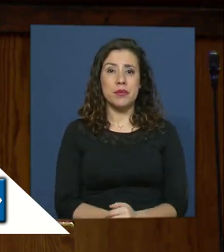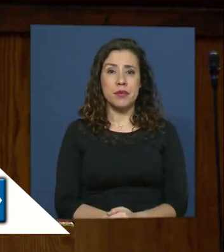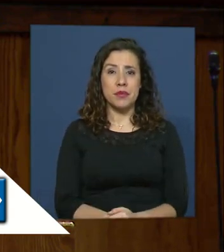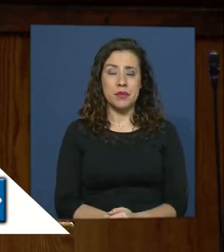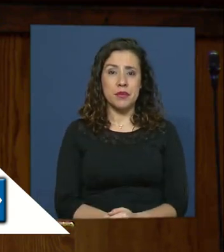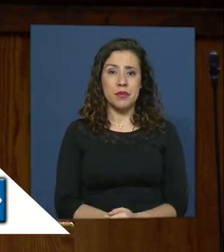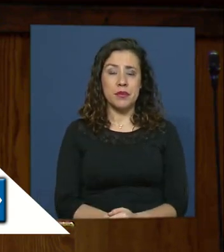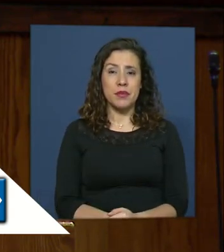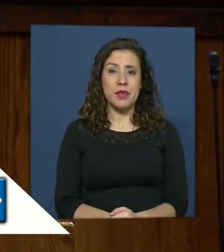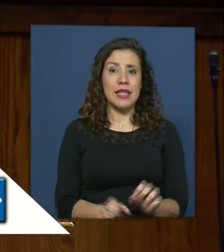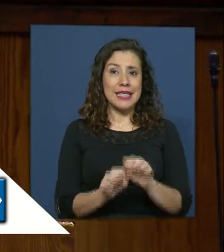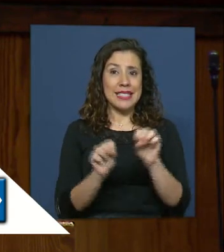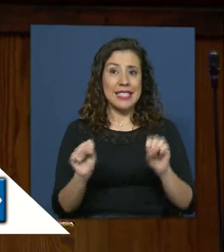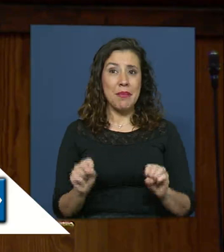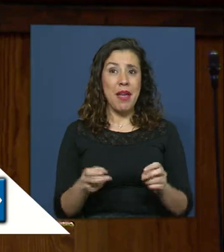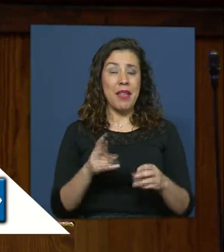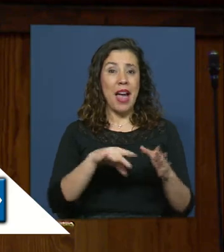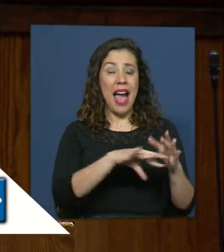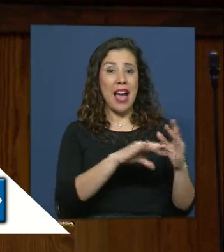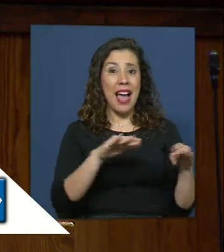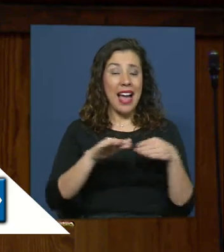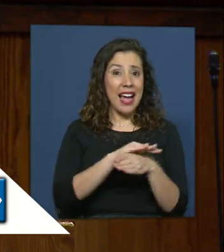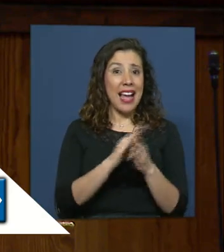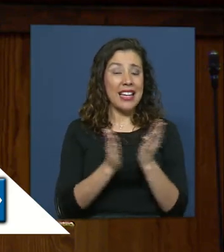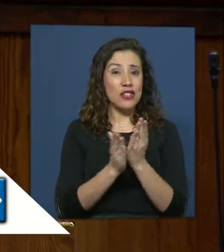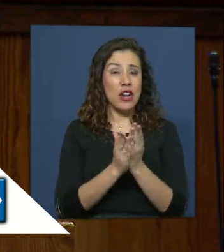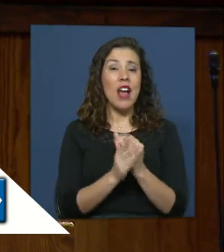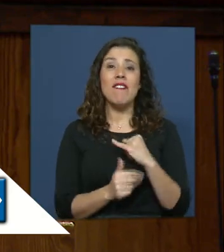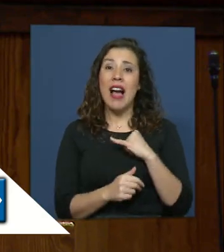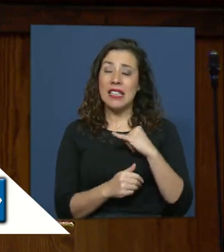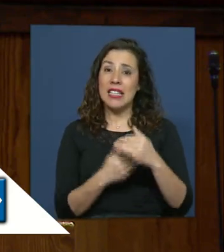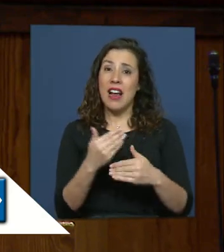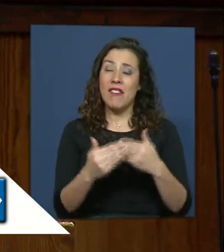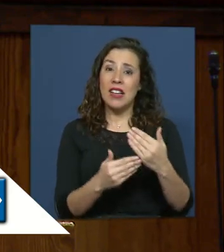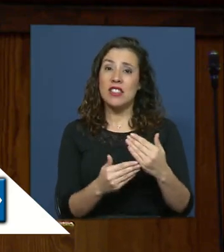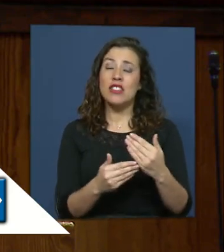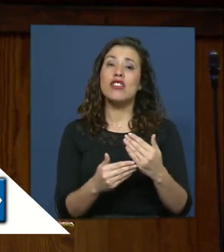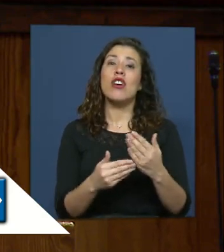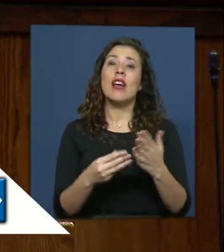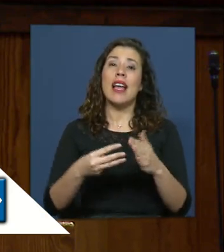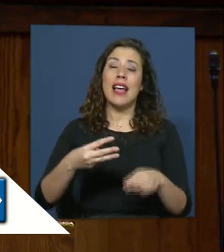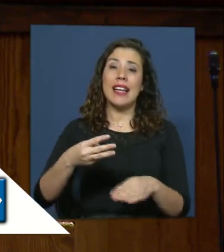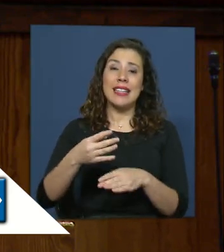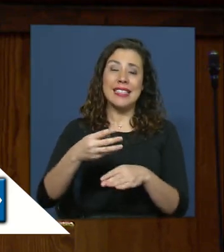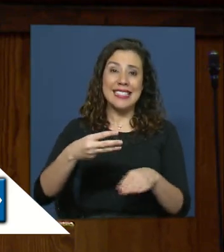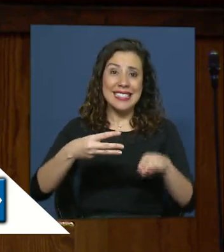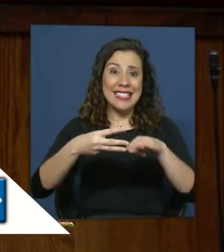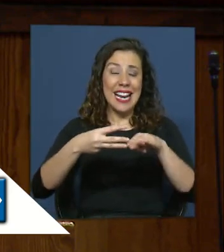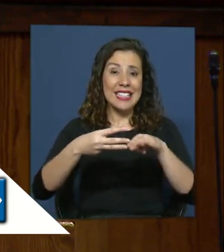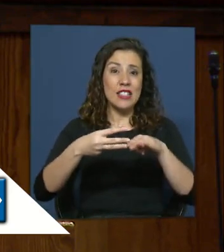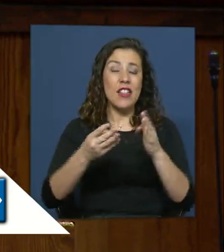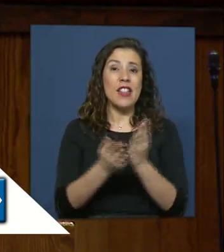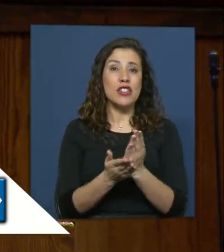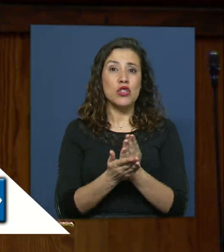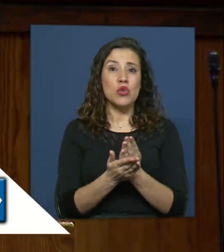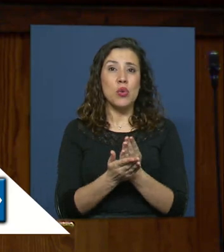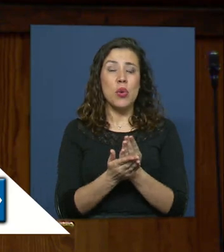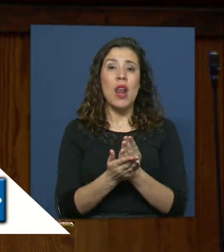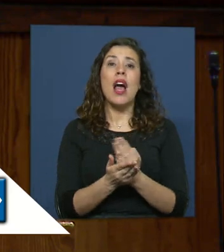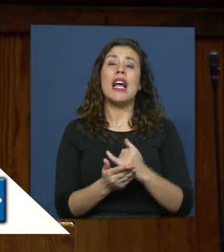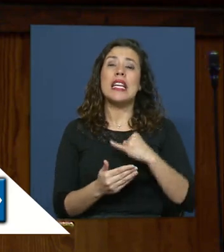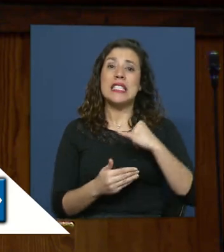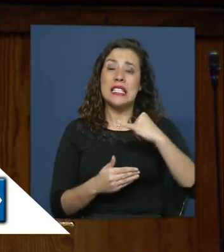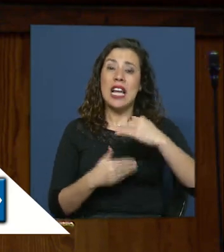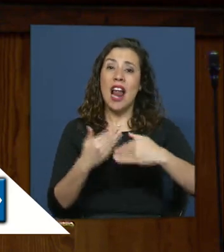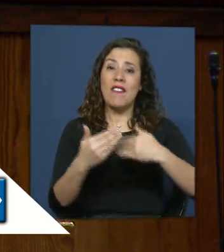el sistema de admisión escolar continuará aplicándose a los niveles de transición de los establecimientos que tienen continuidad